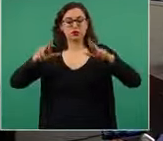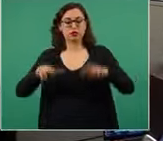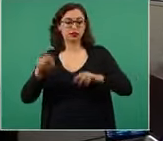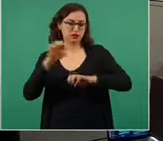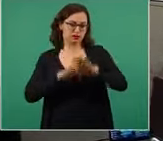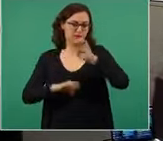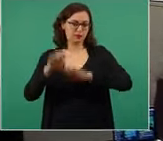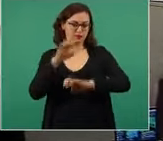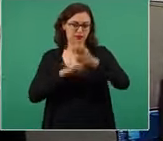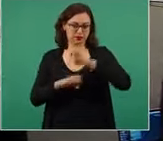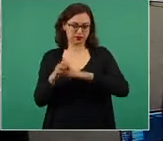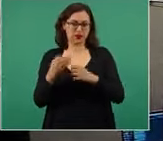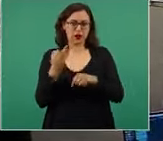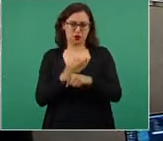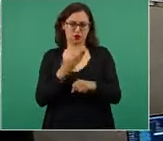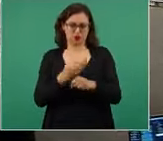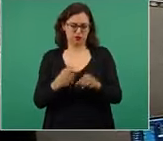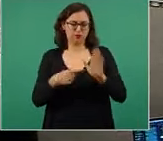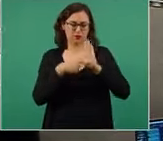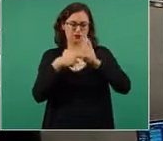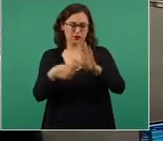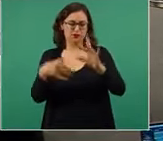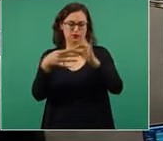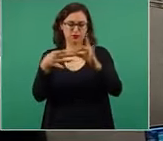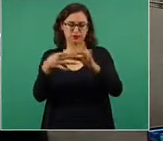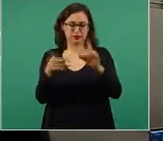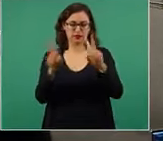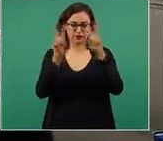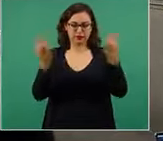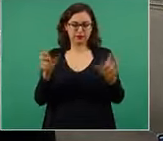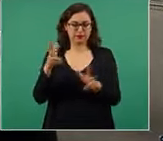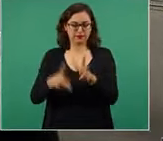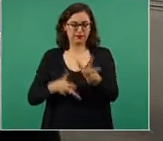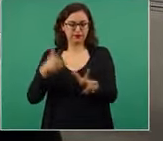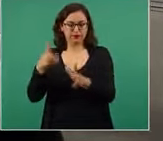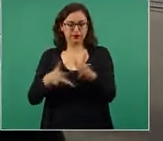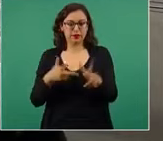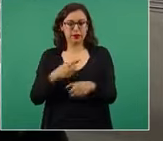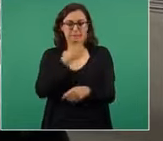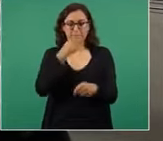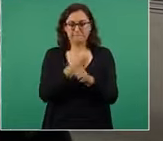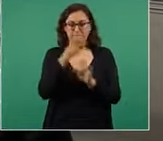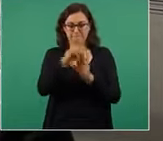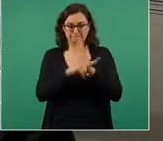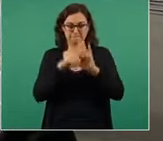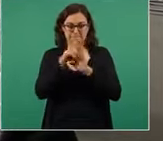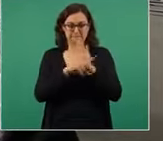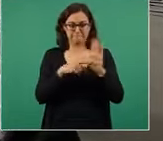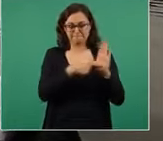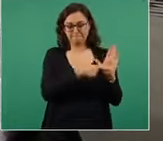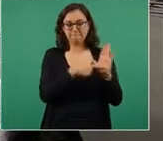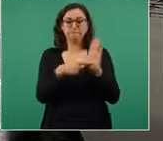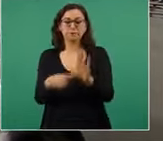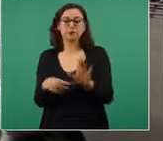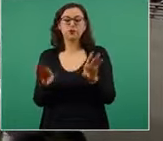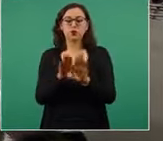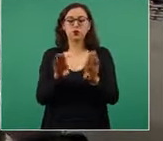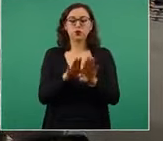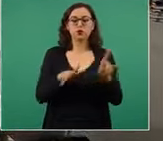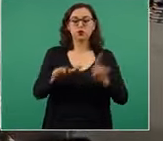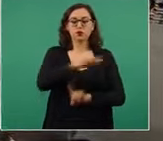hacer la presentación de cómo, cuál fue el resultado. Yo le pediría, si pasamos primero el video, para que vea un poco el ambiente, cómo, sobre qué fue